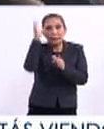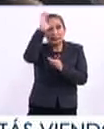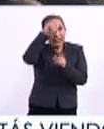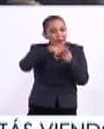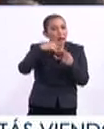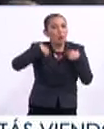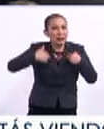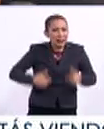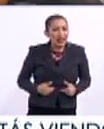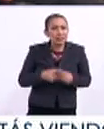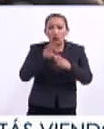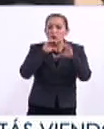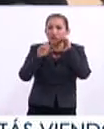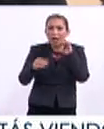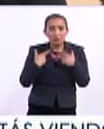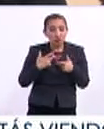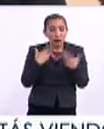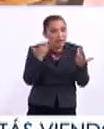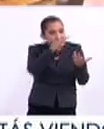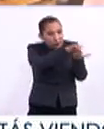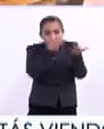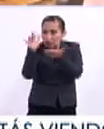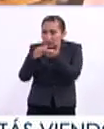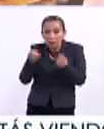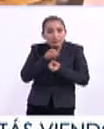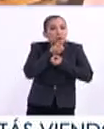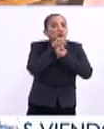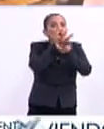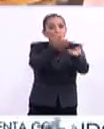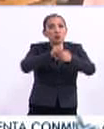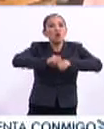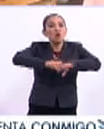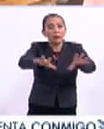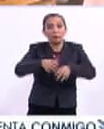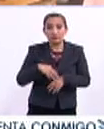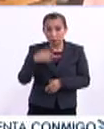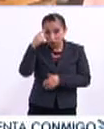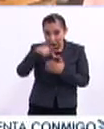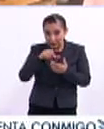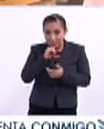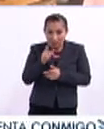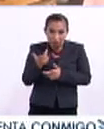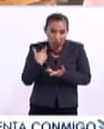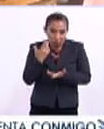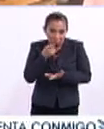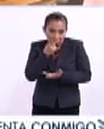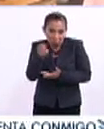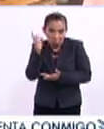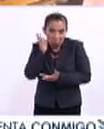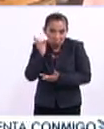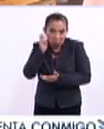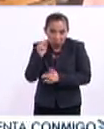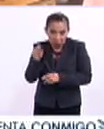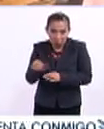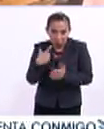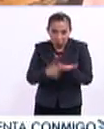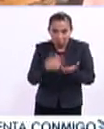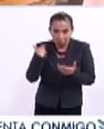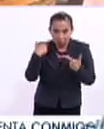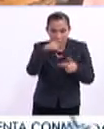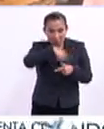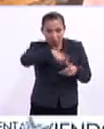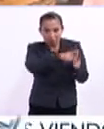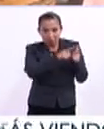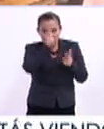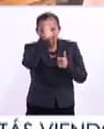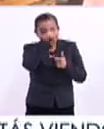humanidades, de todo, o sea, de comunicadores. ¿Y no crees que también convendría, ya te lo digo porque lo he escuchado en la propia academia, de